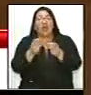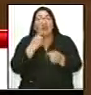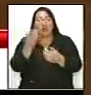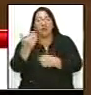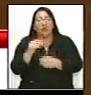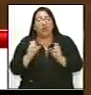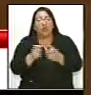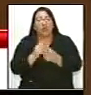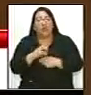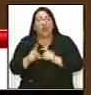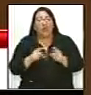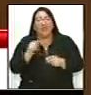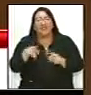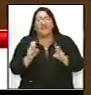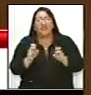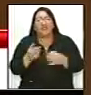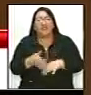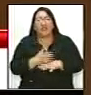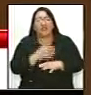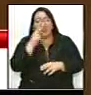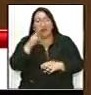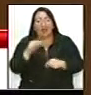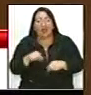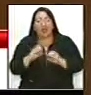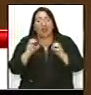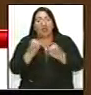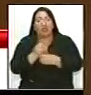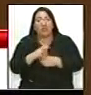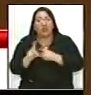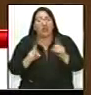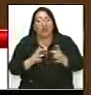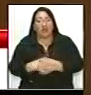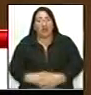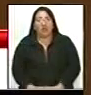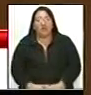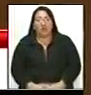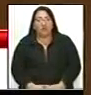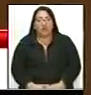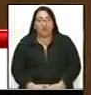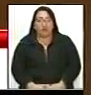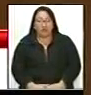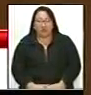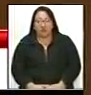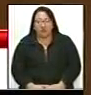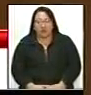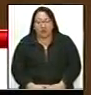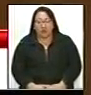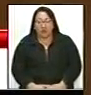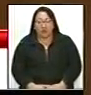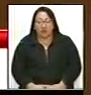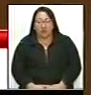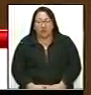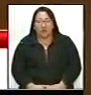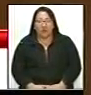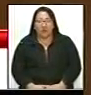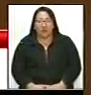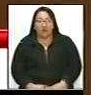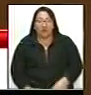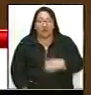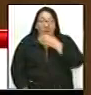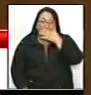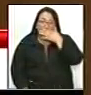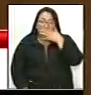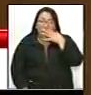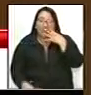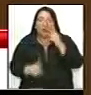Directivo. Esos temas se ven aquí en el Consejo Directivo. Y en un momento, el presidente